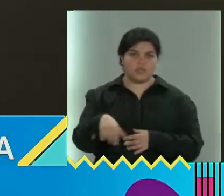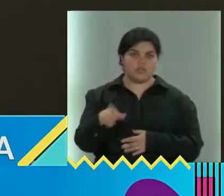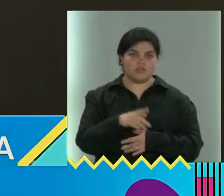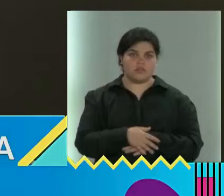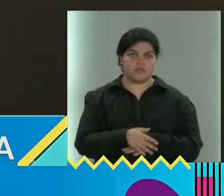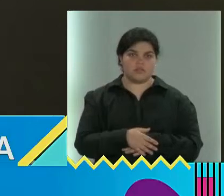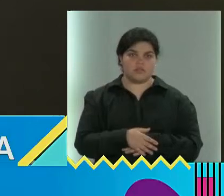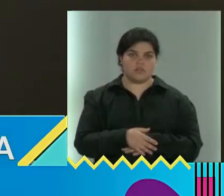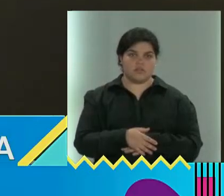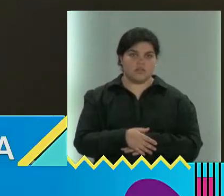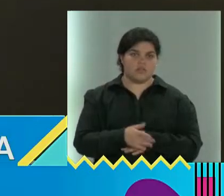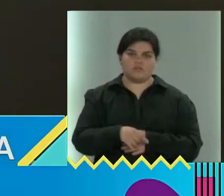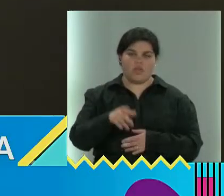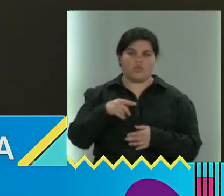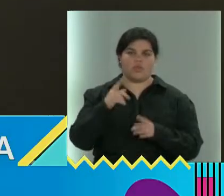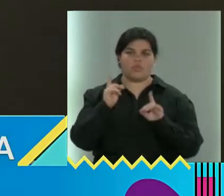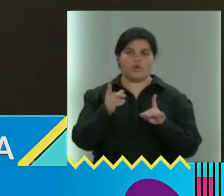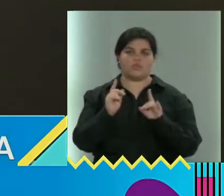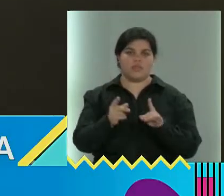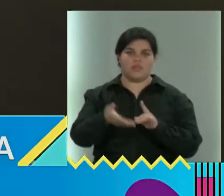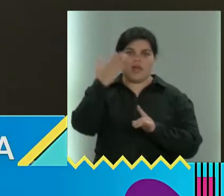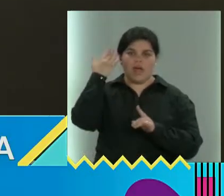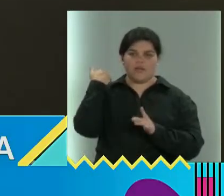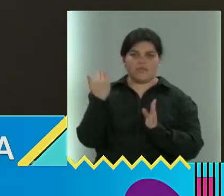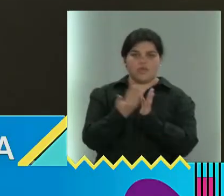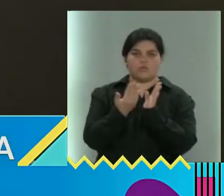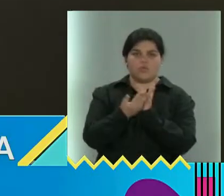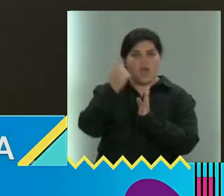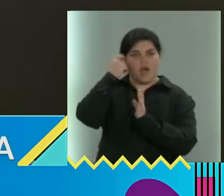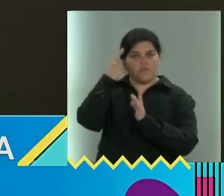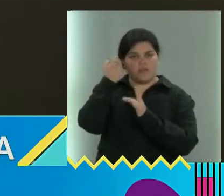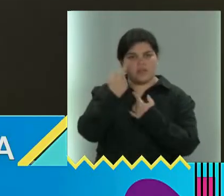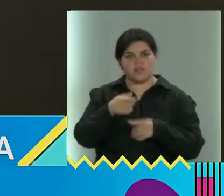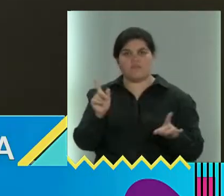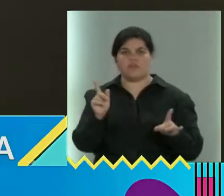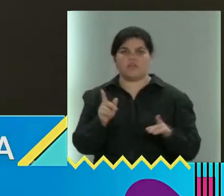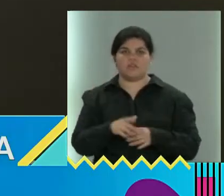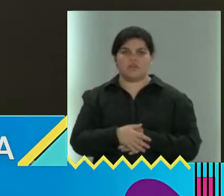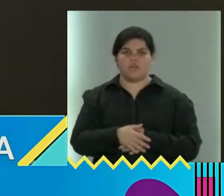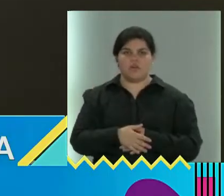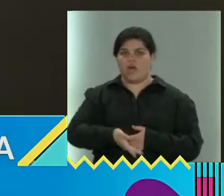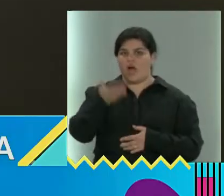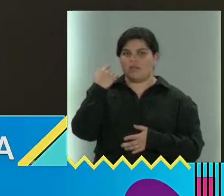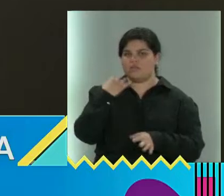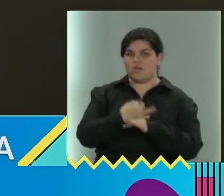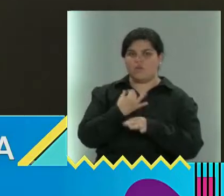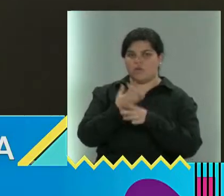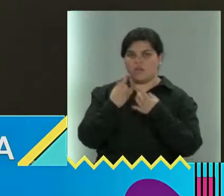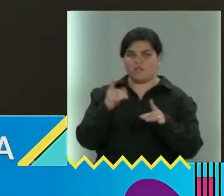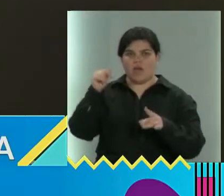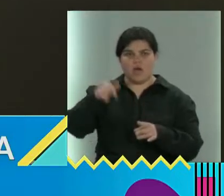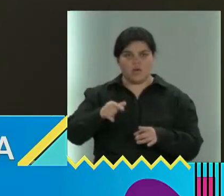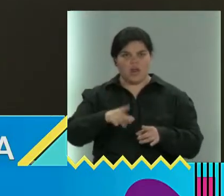como de otra generación, son docentes que tuvieron otros métodos de aprendizaje, que tuvieron otra escuela. ¿Tenemos formación